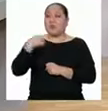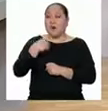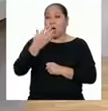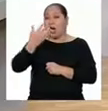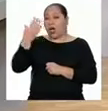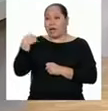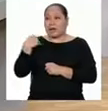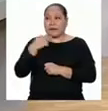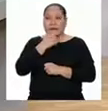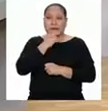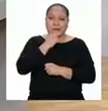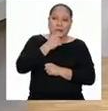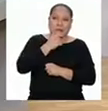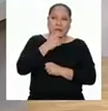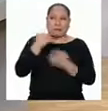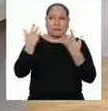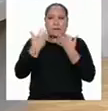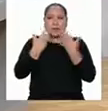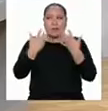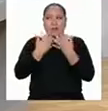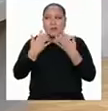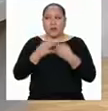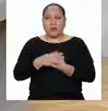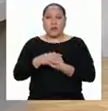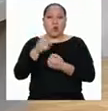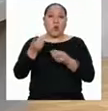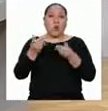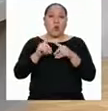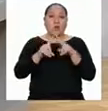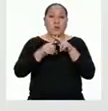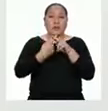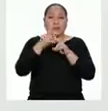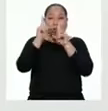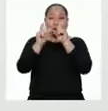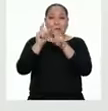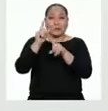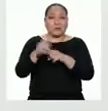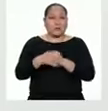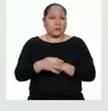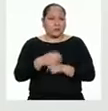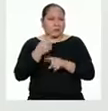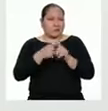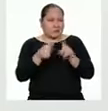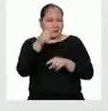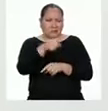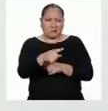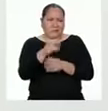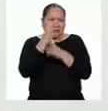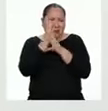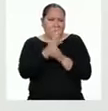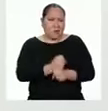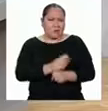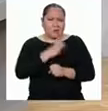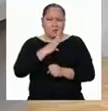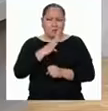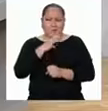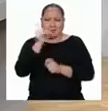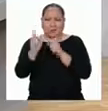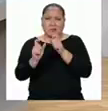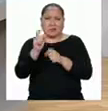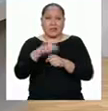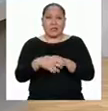inicio estuve bastante nervioso al momento de hacer las preguntas. Pero si estás acostumbrado a hablar en público.